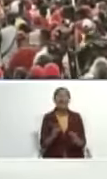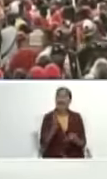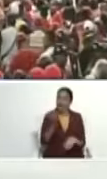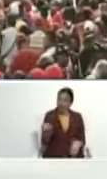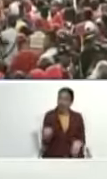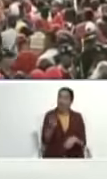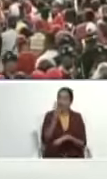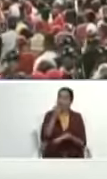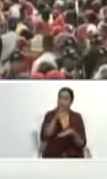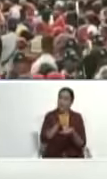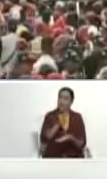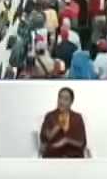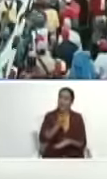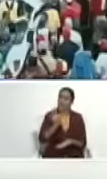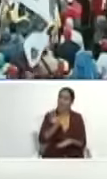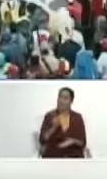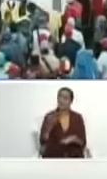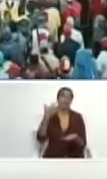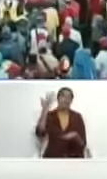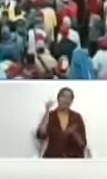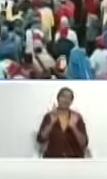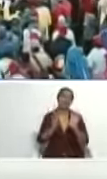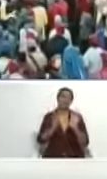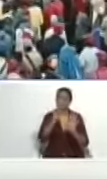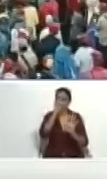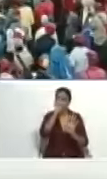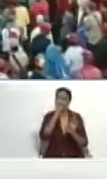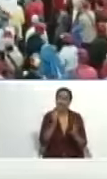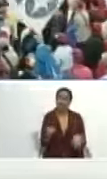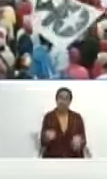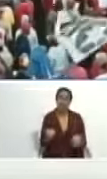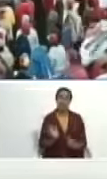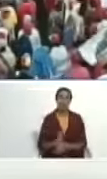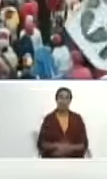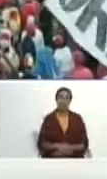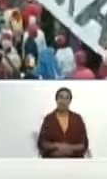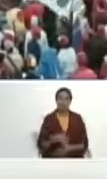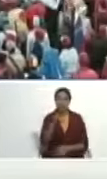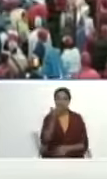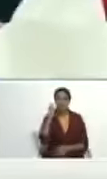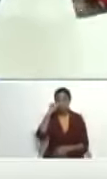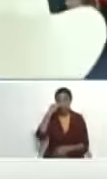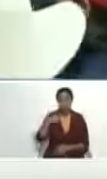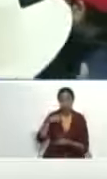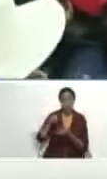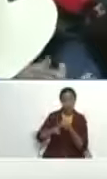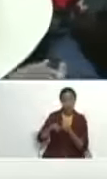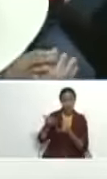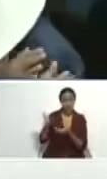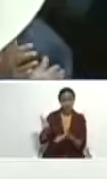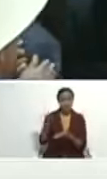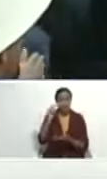2024, hace 7 años. Hace 7 años. ¿Te acuerdas, Silvia?